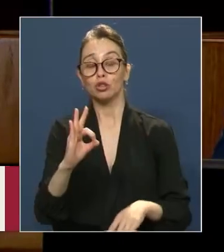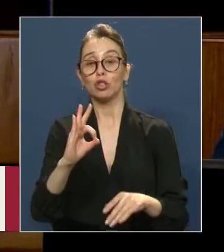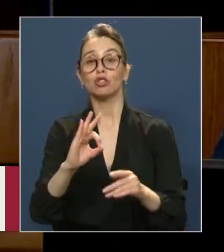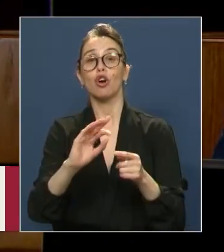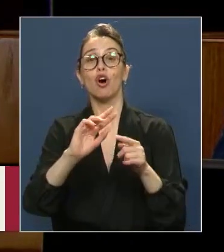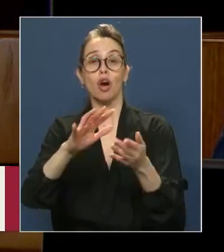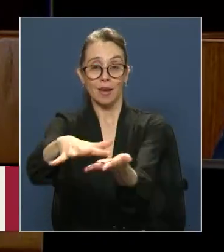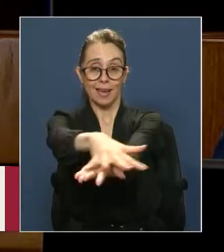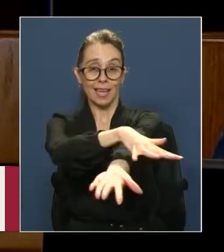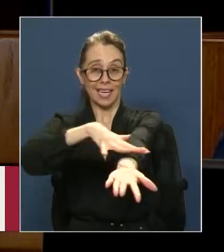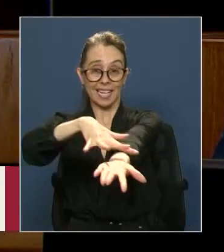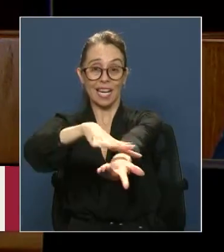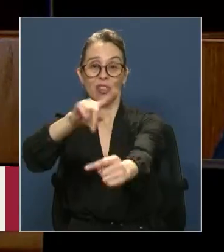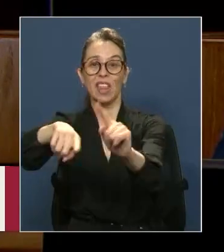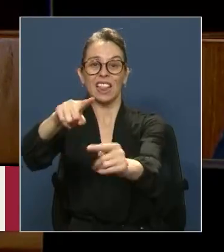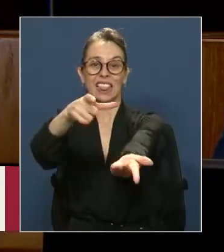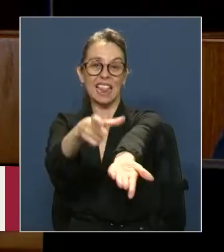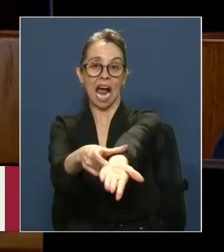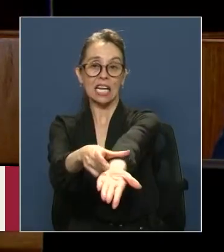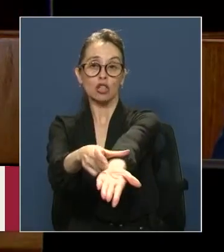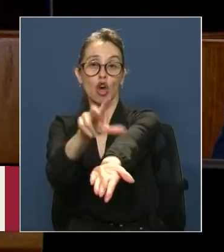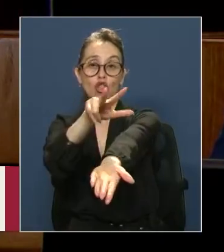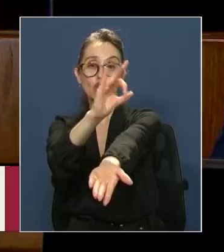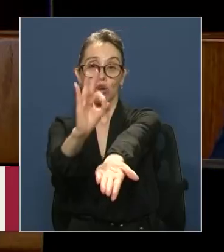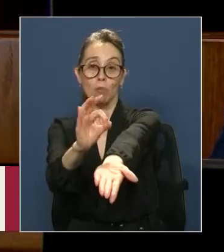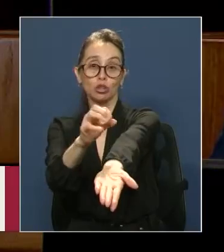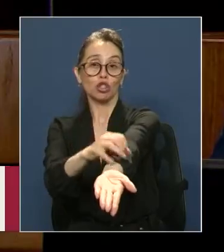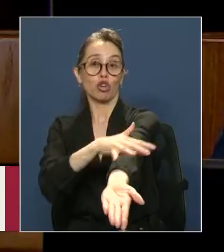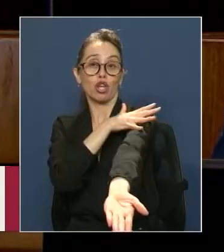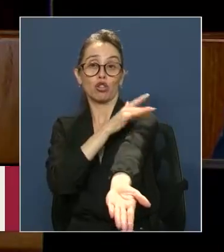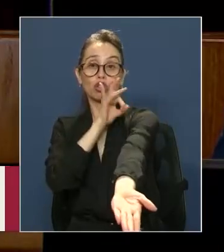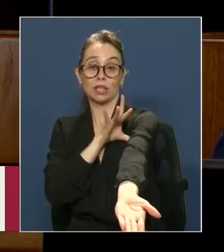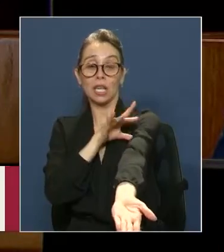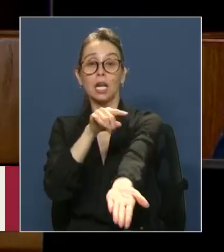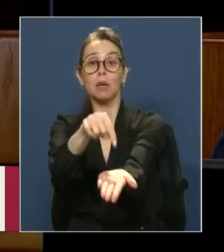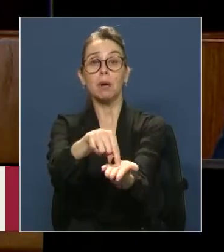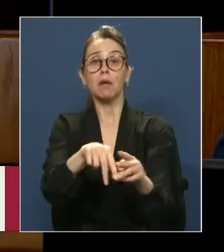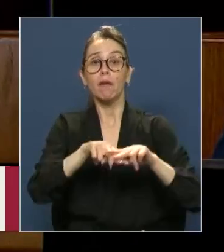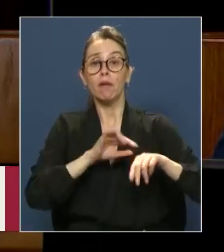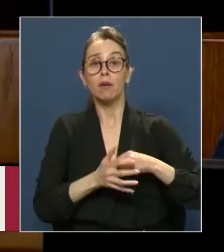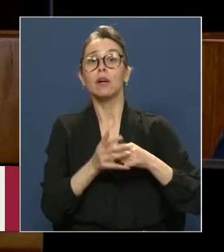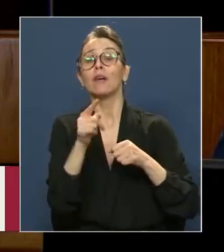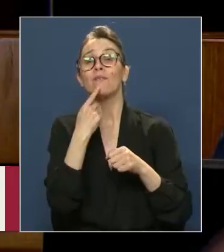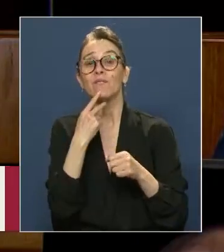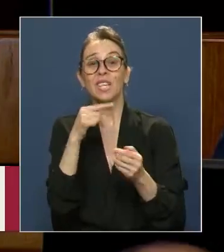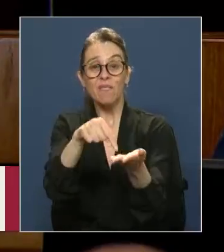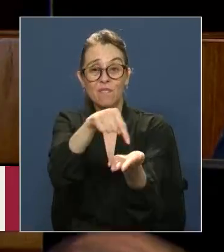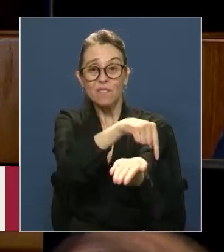territorio nacional. Sin embargo, concentra solo el 0,9% de su población.